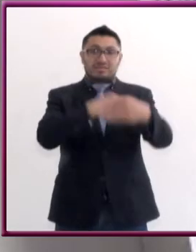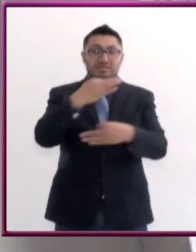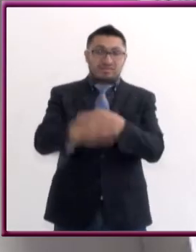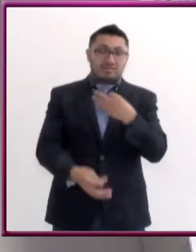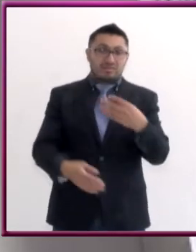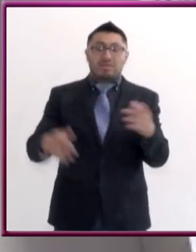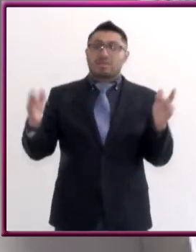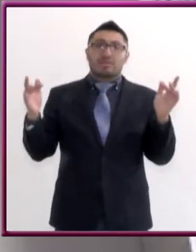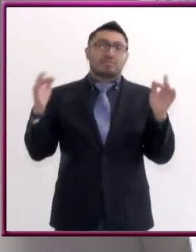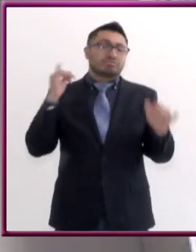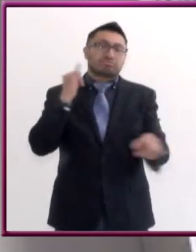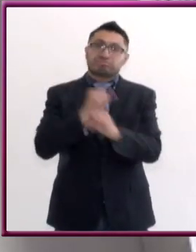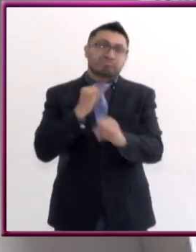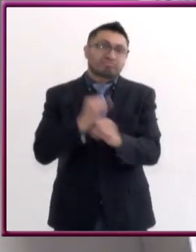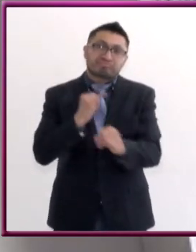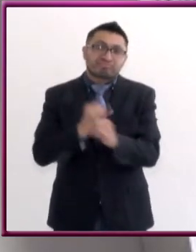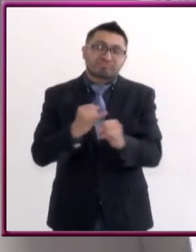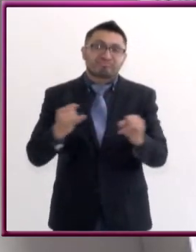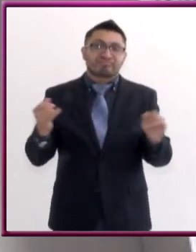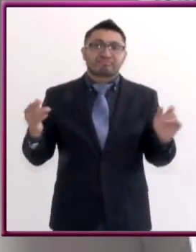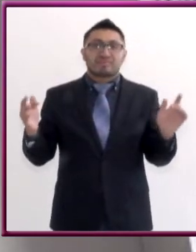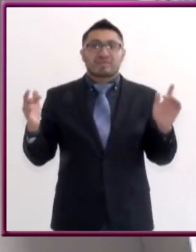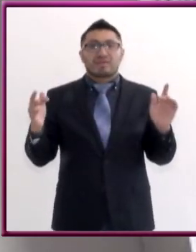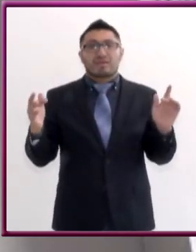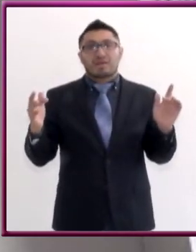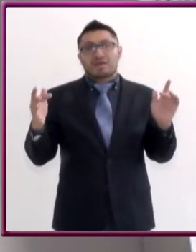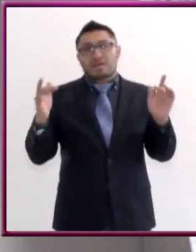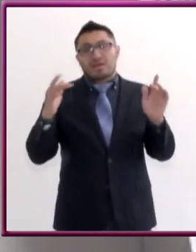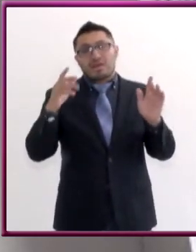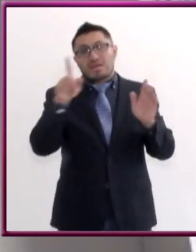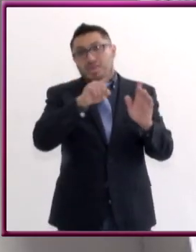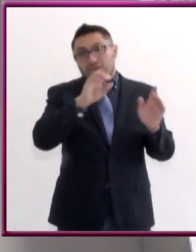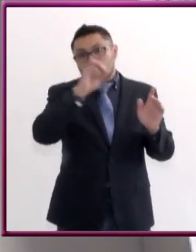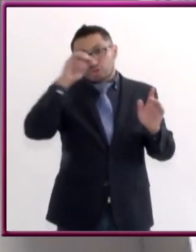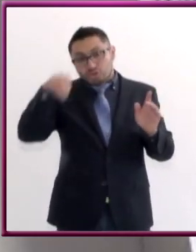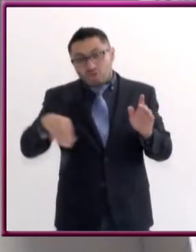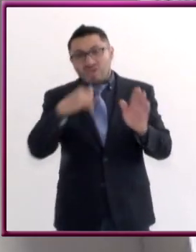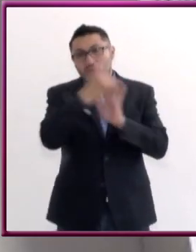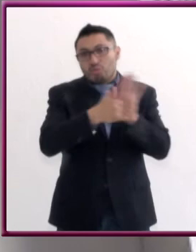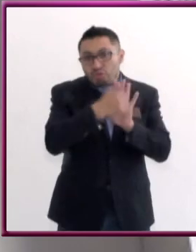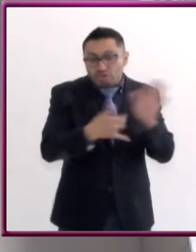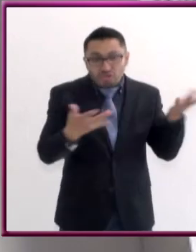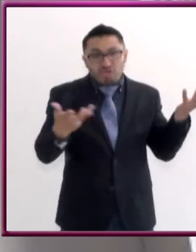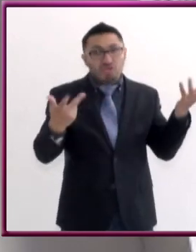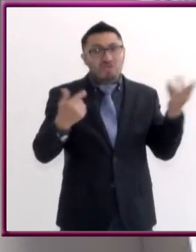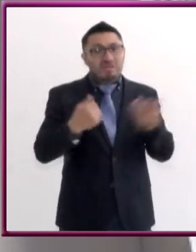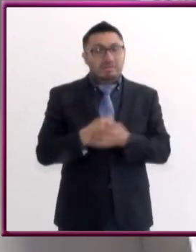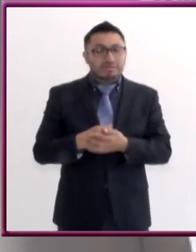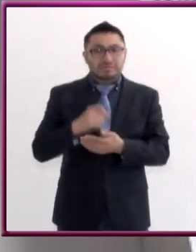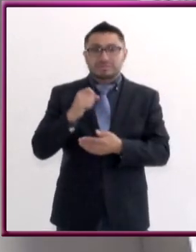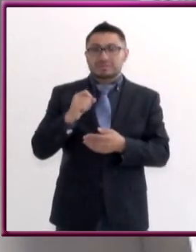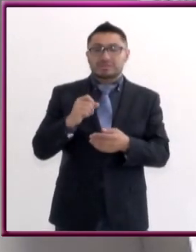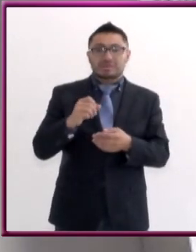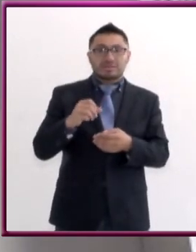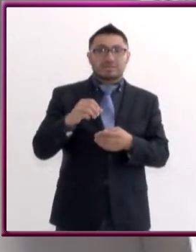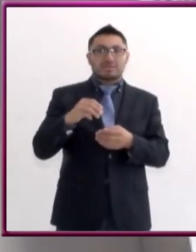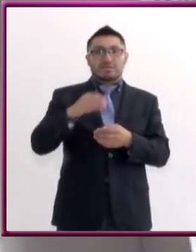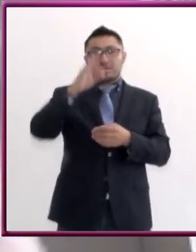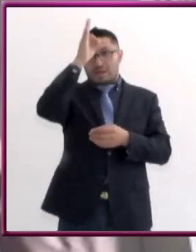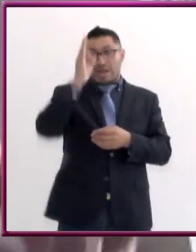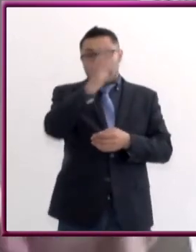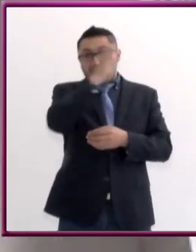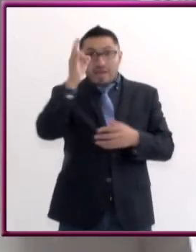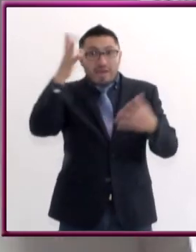vía plataformas como Zoom, YouTube, ¿no? Las